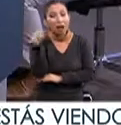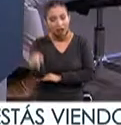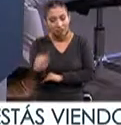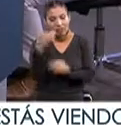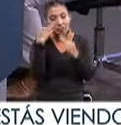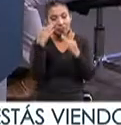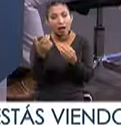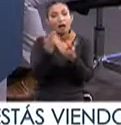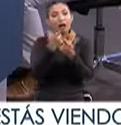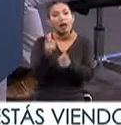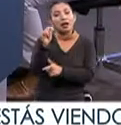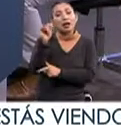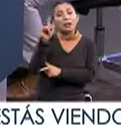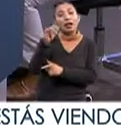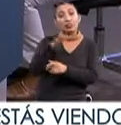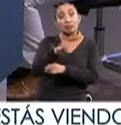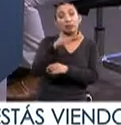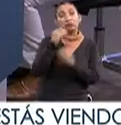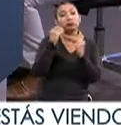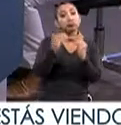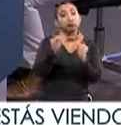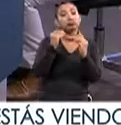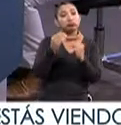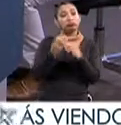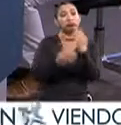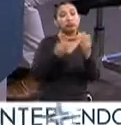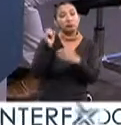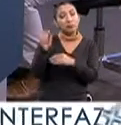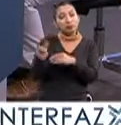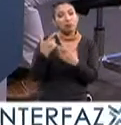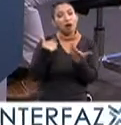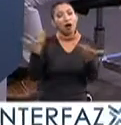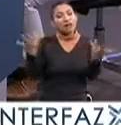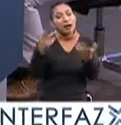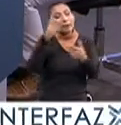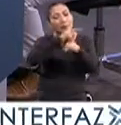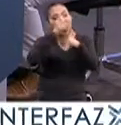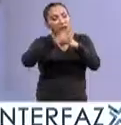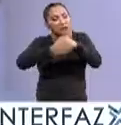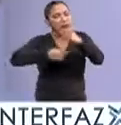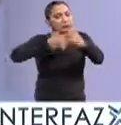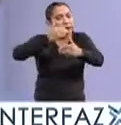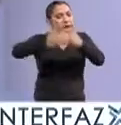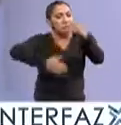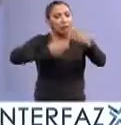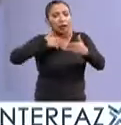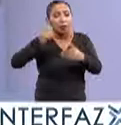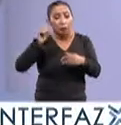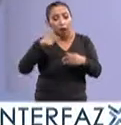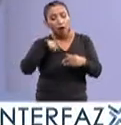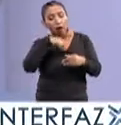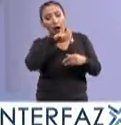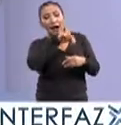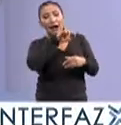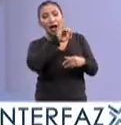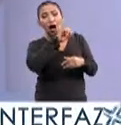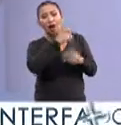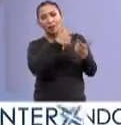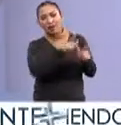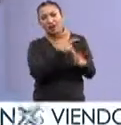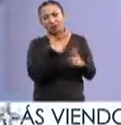estuvieron los liberales del 19 que tienen mucho que ver en esta construcción del país y que tienen muy poco que ver con los neoliberales de